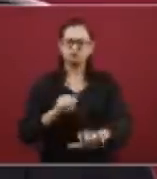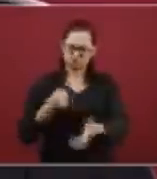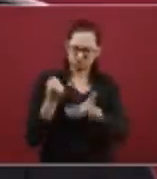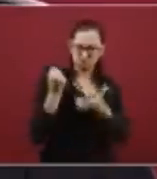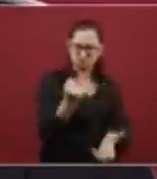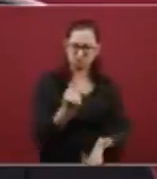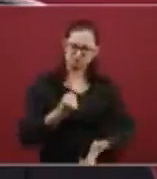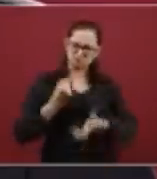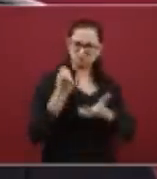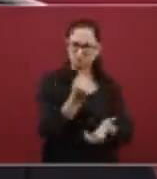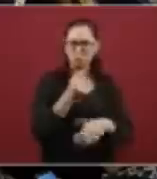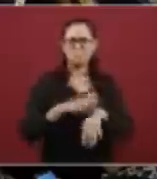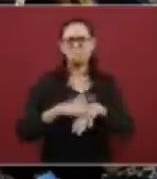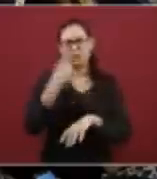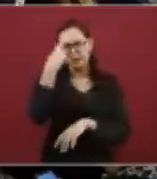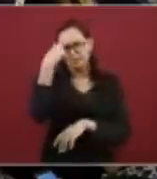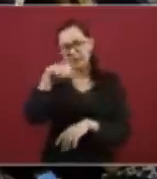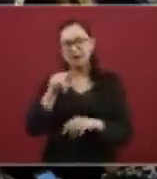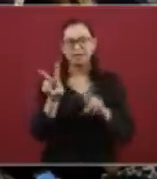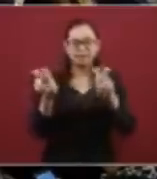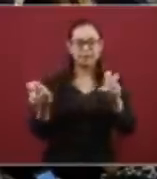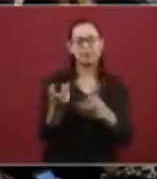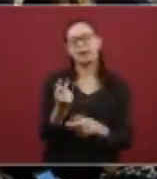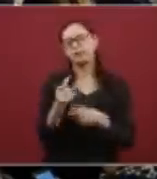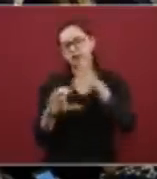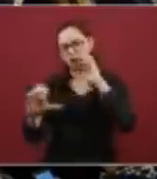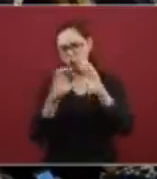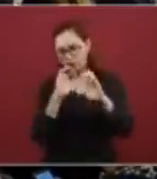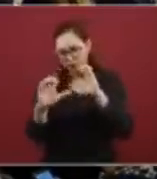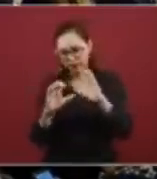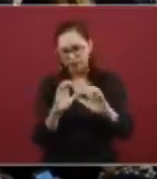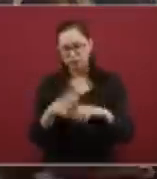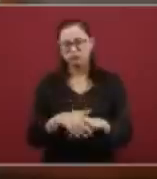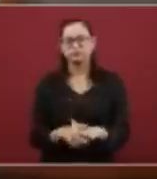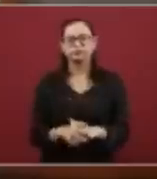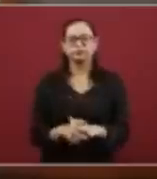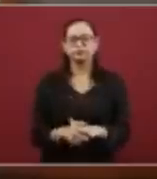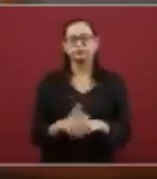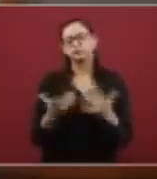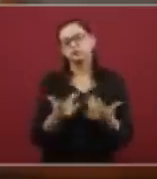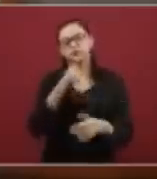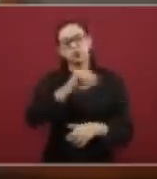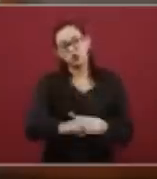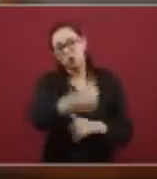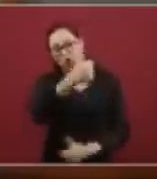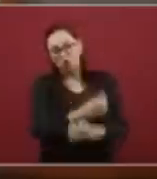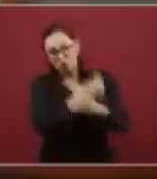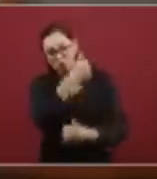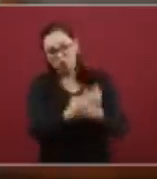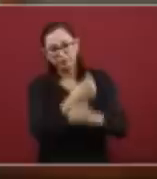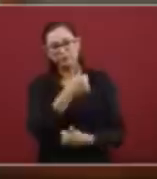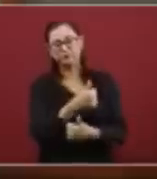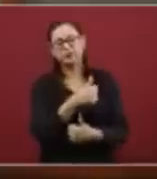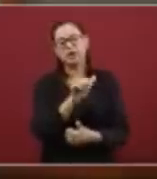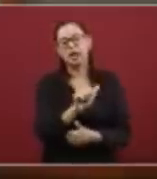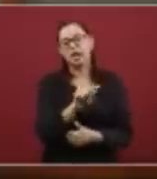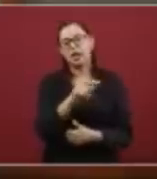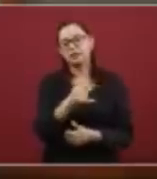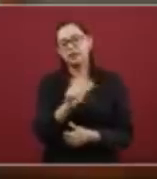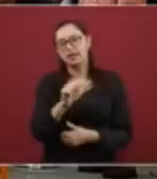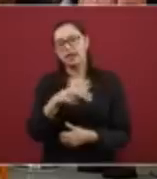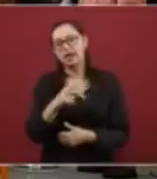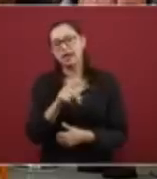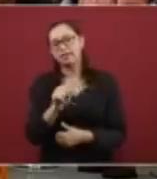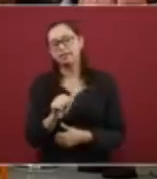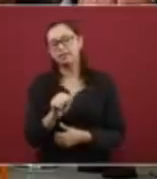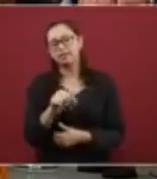en telecomunicaciones y comentó que si su competencia AT&T y Telefónica no invierten,